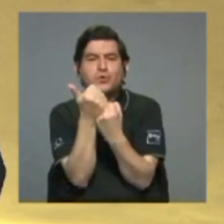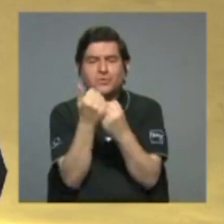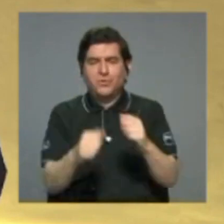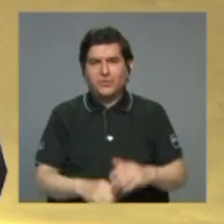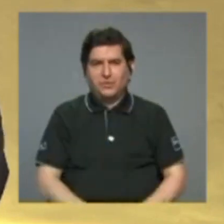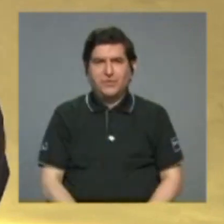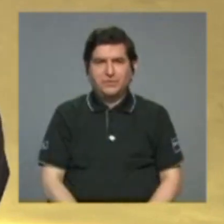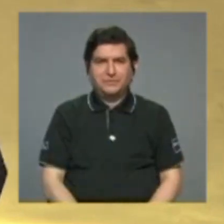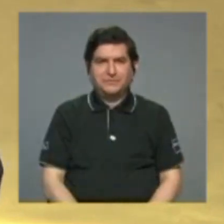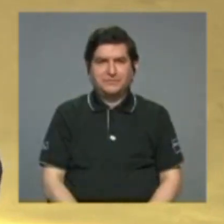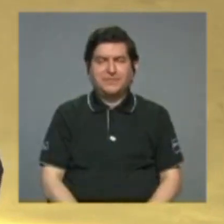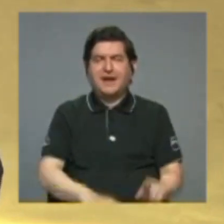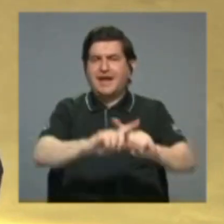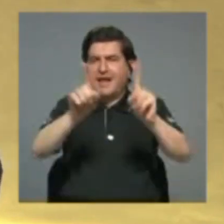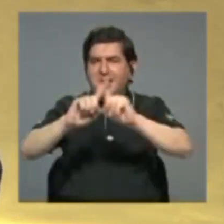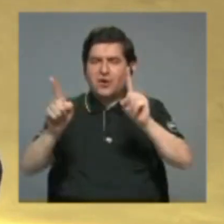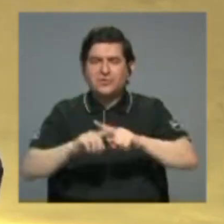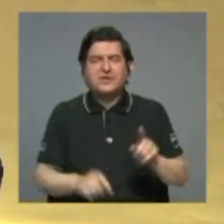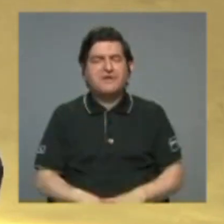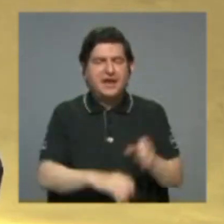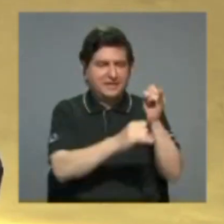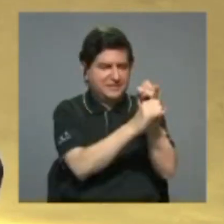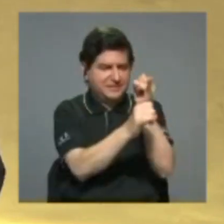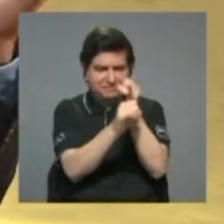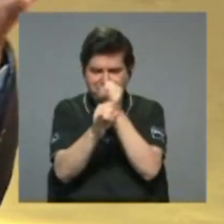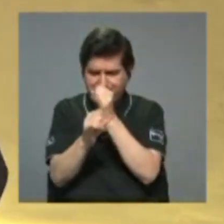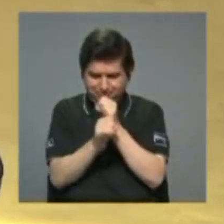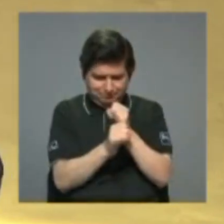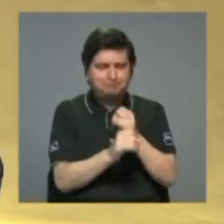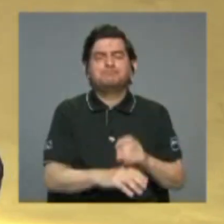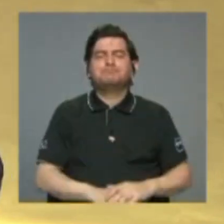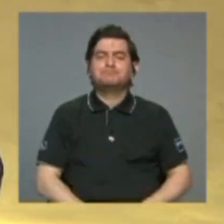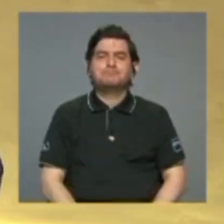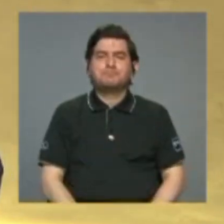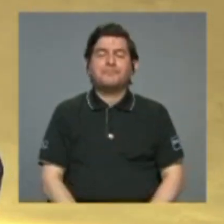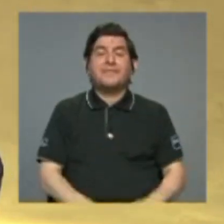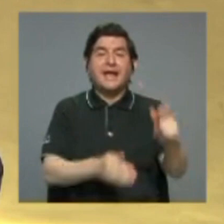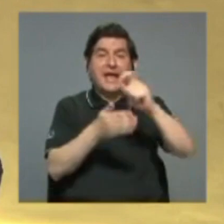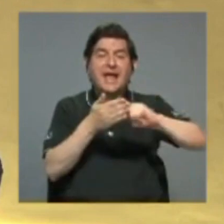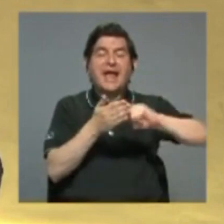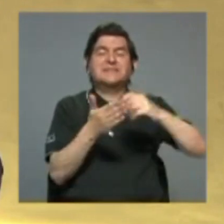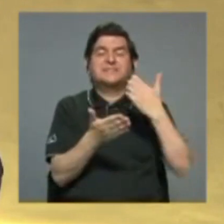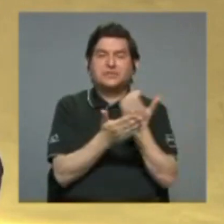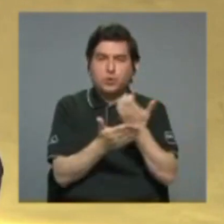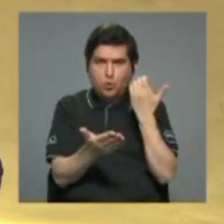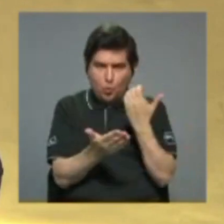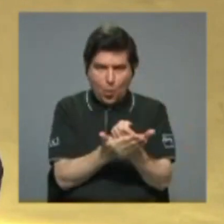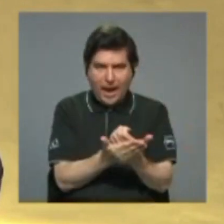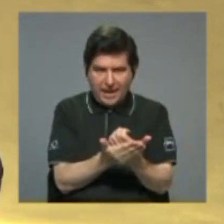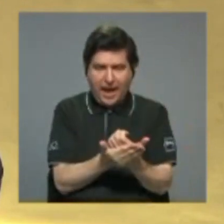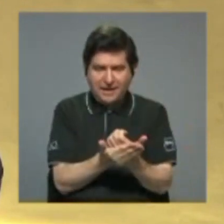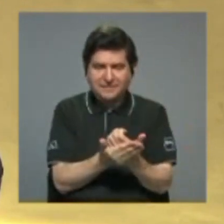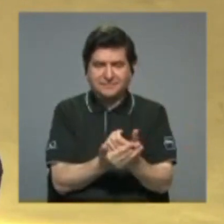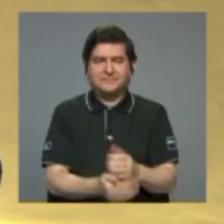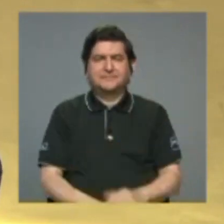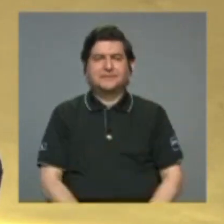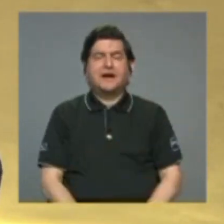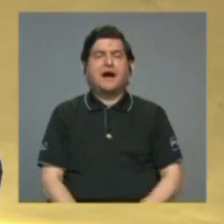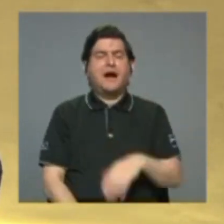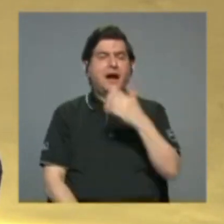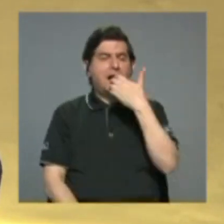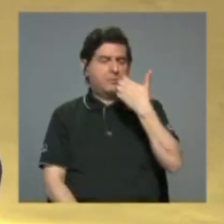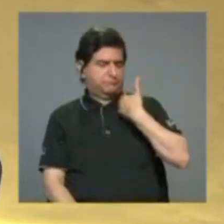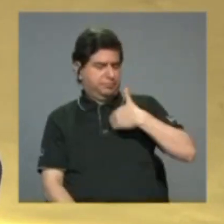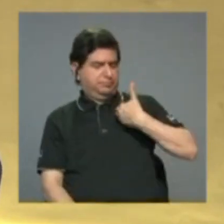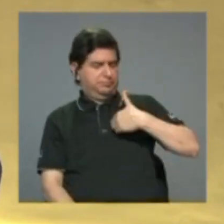con distintas instancias. La Escuela de Economía tuvo el privilegio